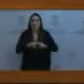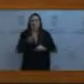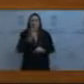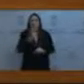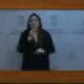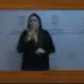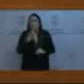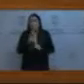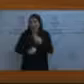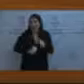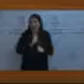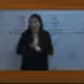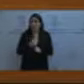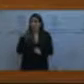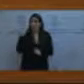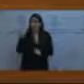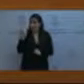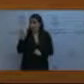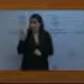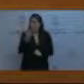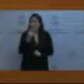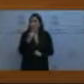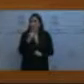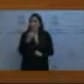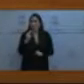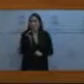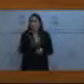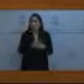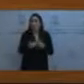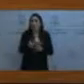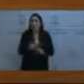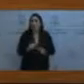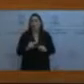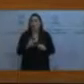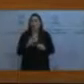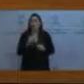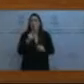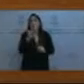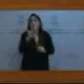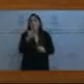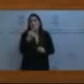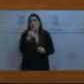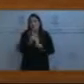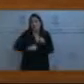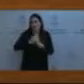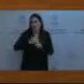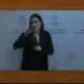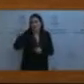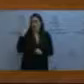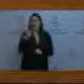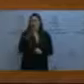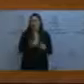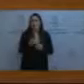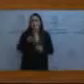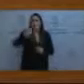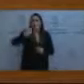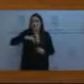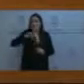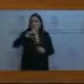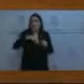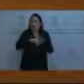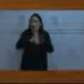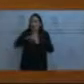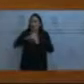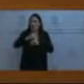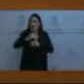dos legislaturas ya a solucionar y contestó que se daba por solucionado en la legislatura pasada porque había medios y cómo solucionarlo a